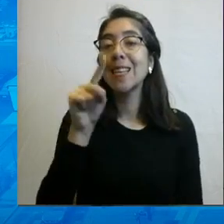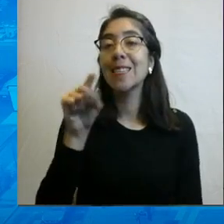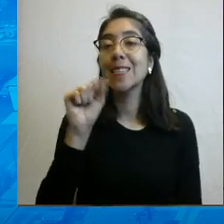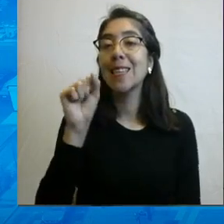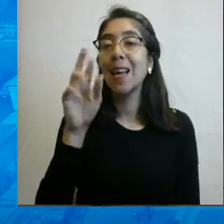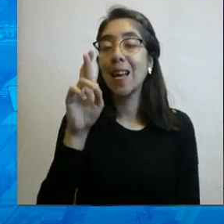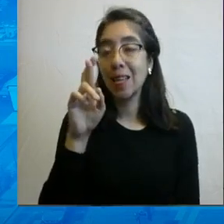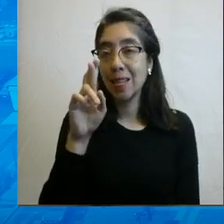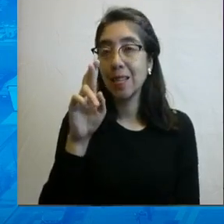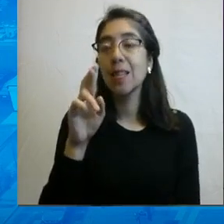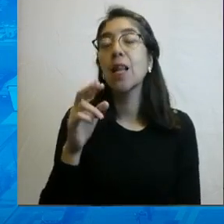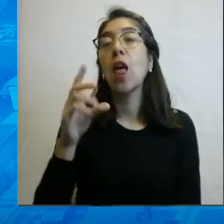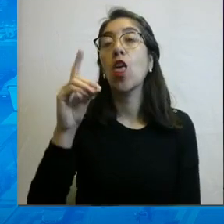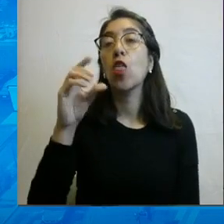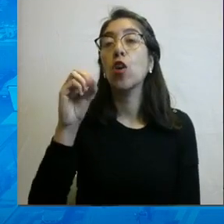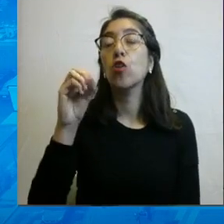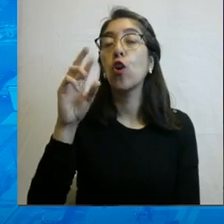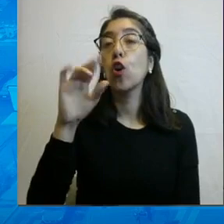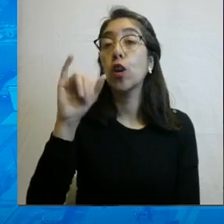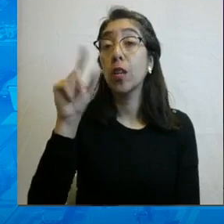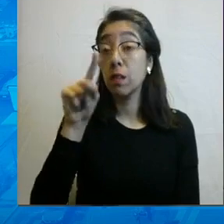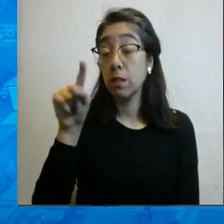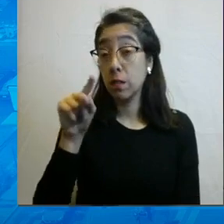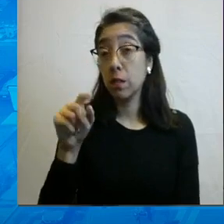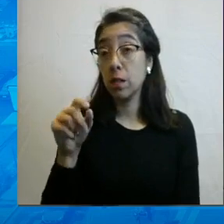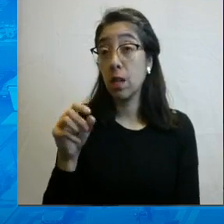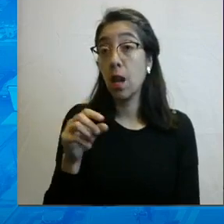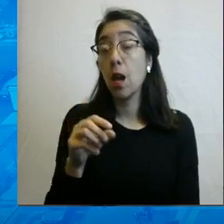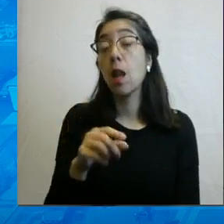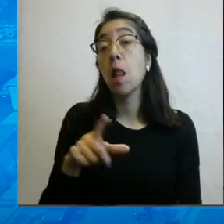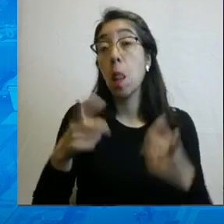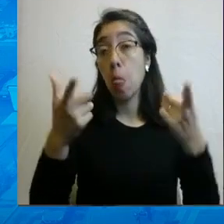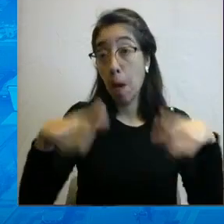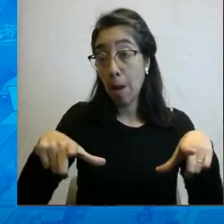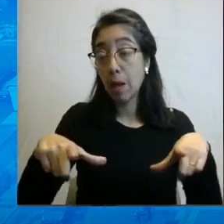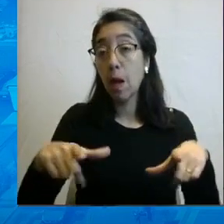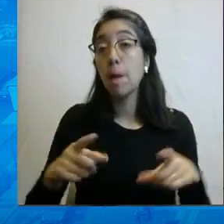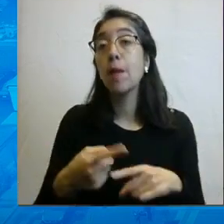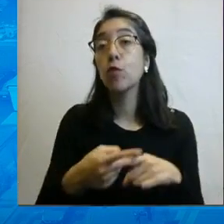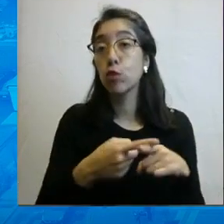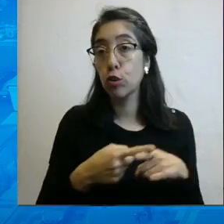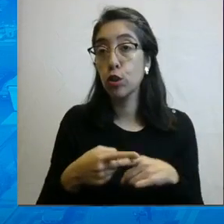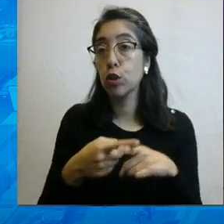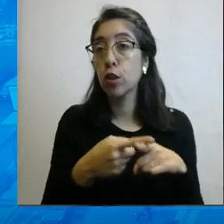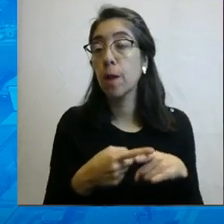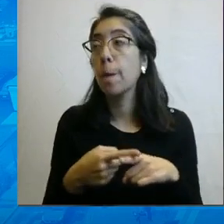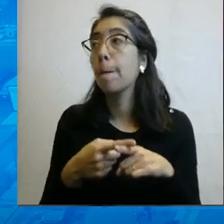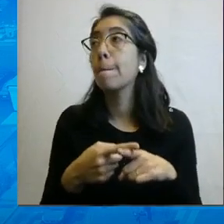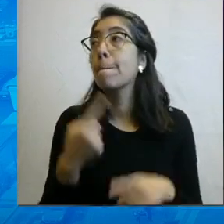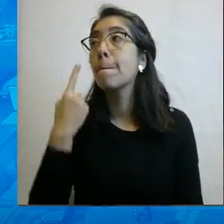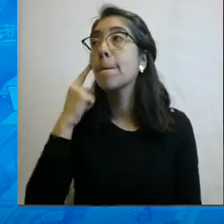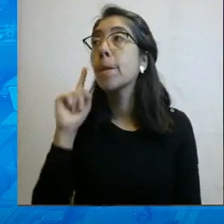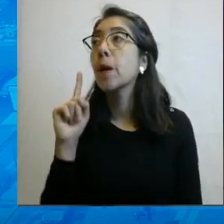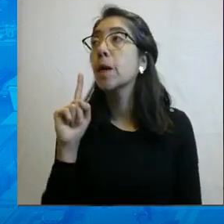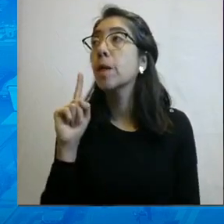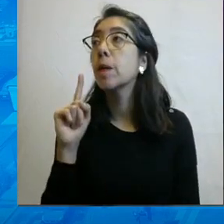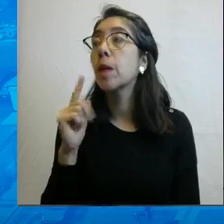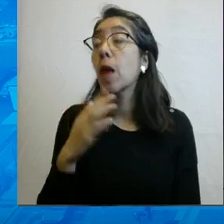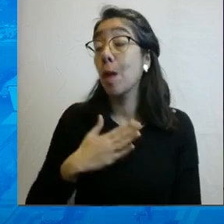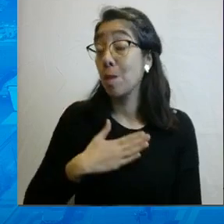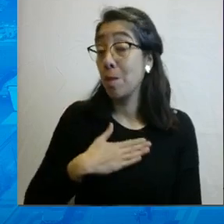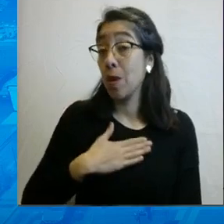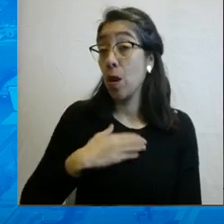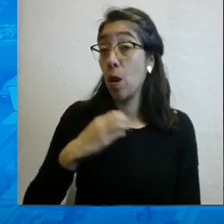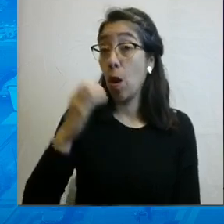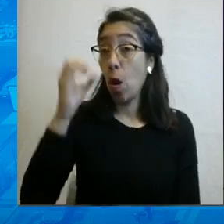¿Qué es lo que pasa? Que don César es una persona con muy buena voluntad. Pero, ¿qué es lo que pasa? A mi parecer, yo